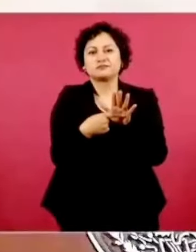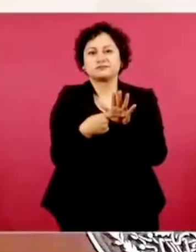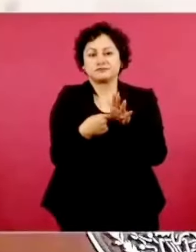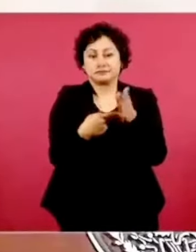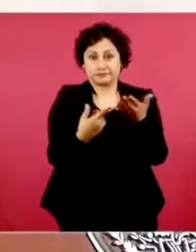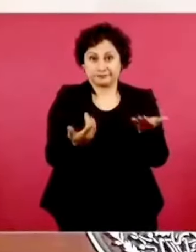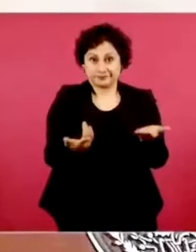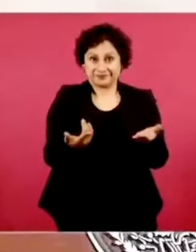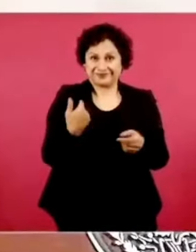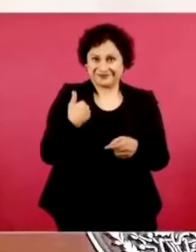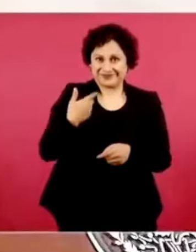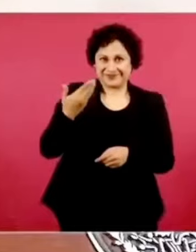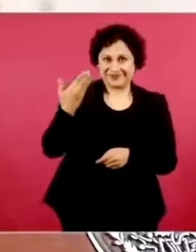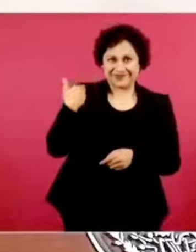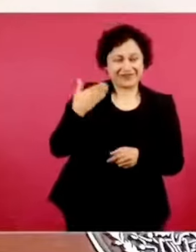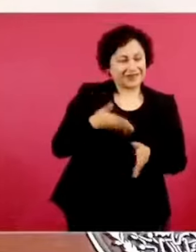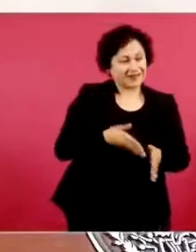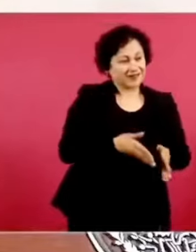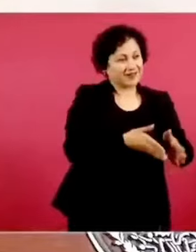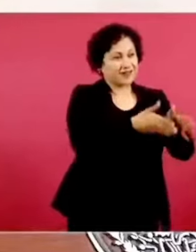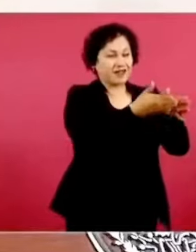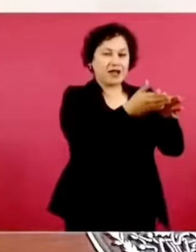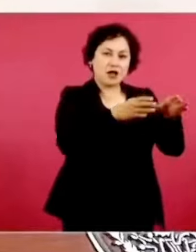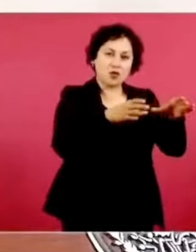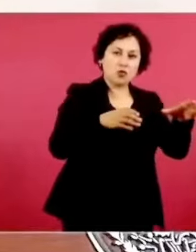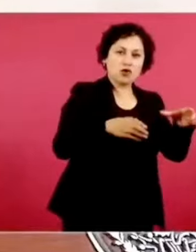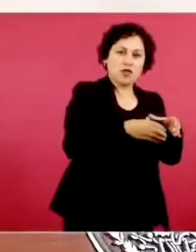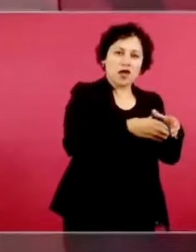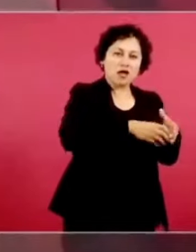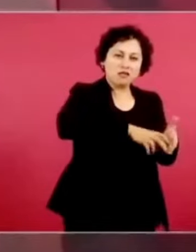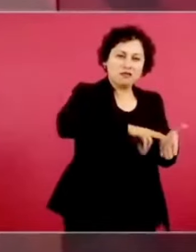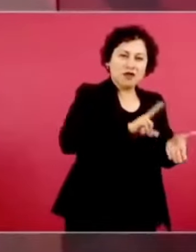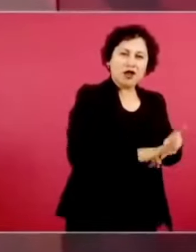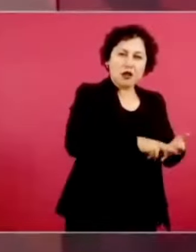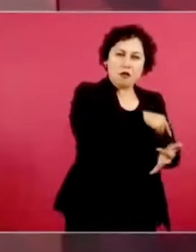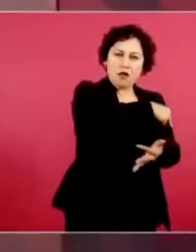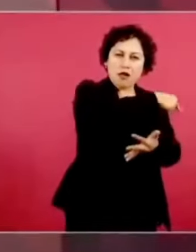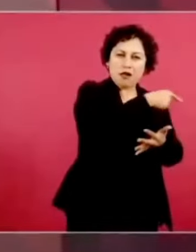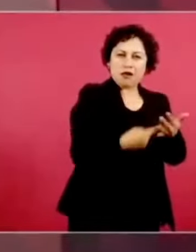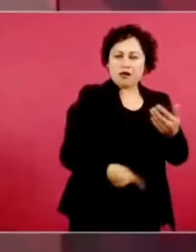y de ahí surge lo que nosotros